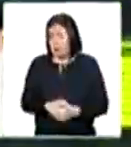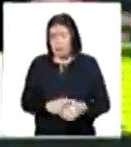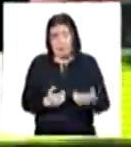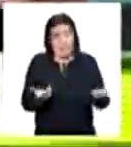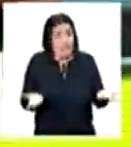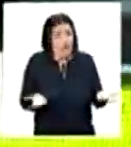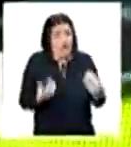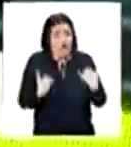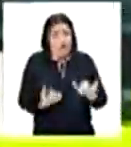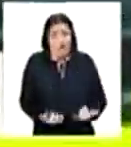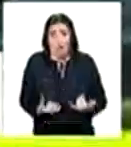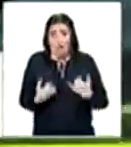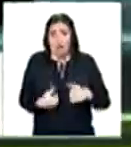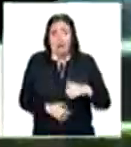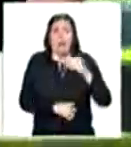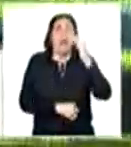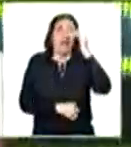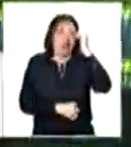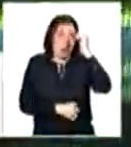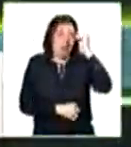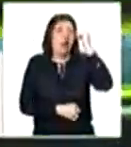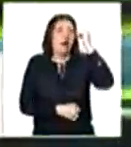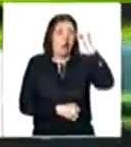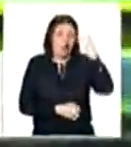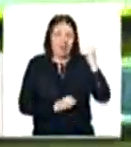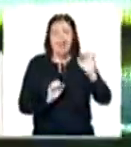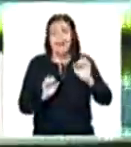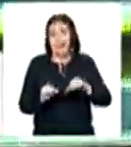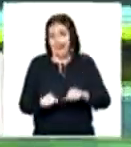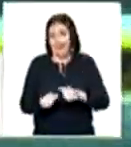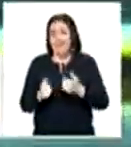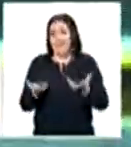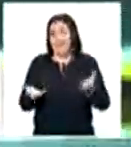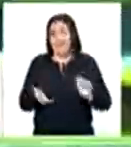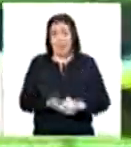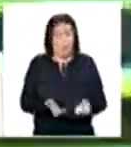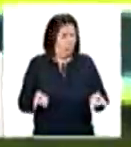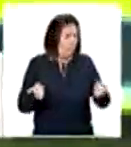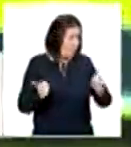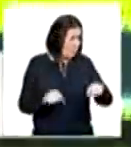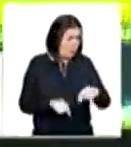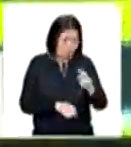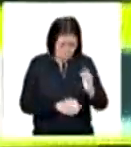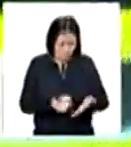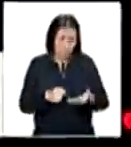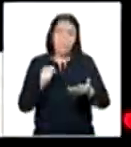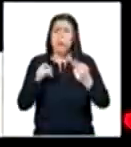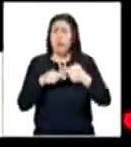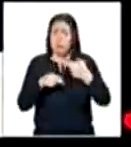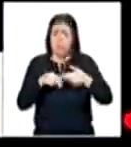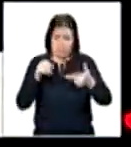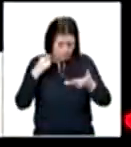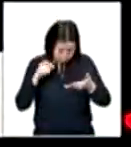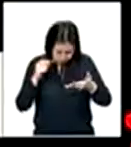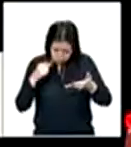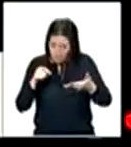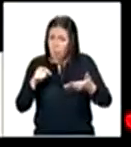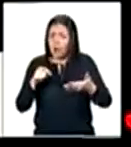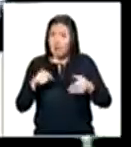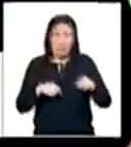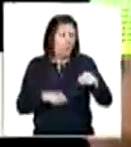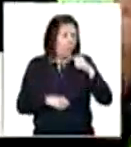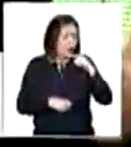Y hasta ahora lo supe de repente, cuando oí pasar la lista que ya no